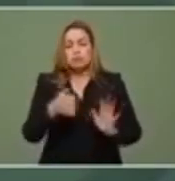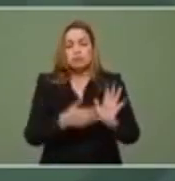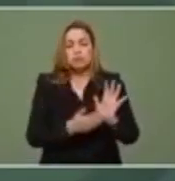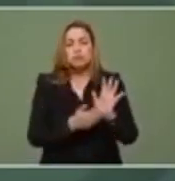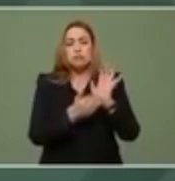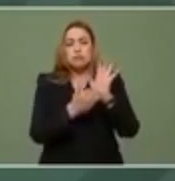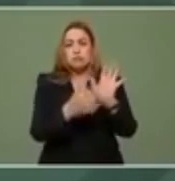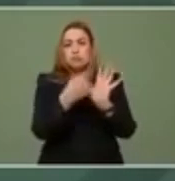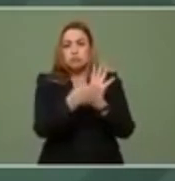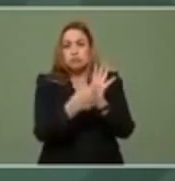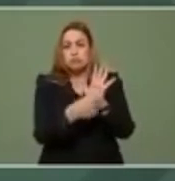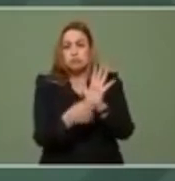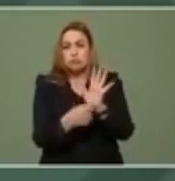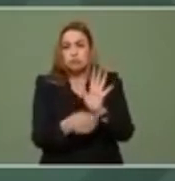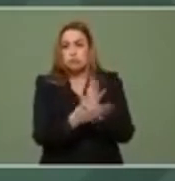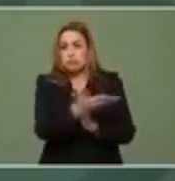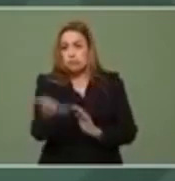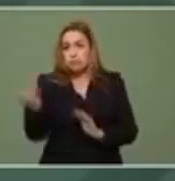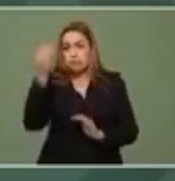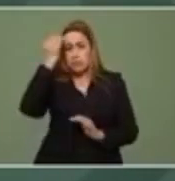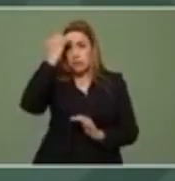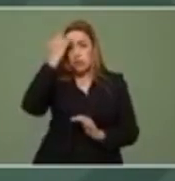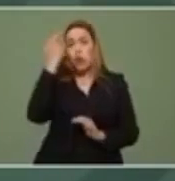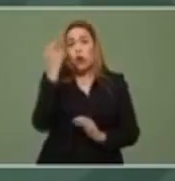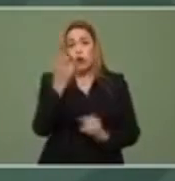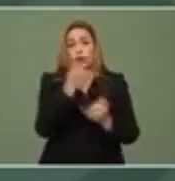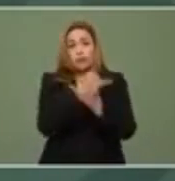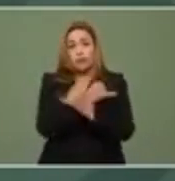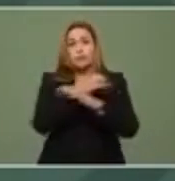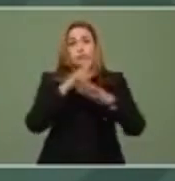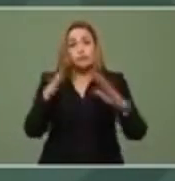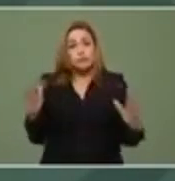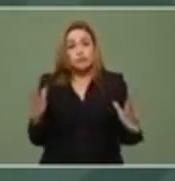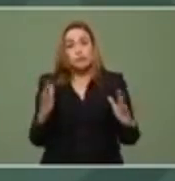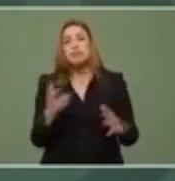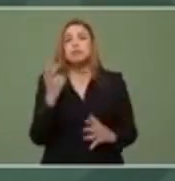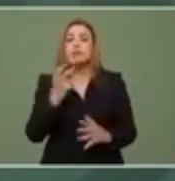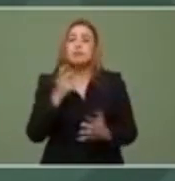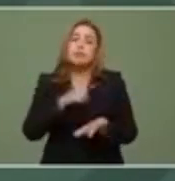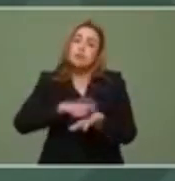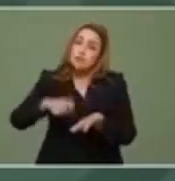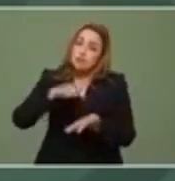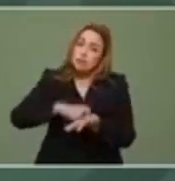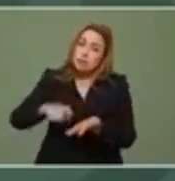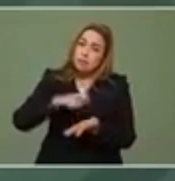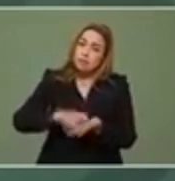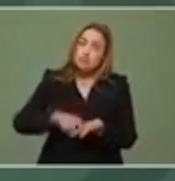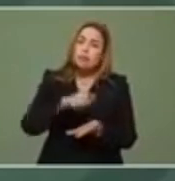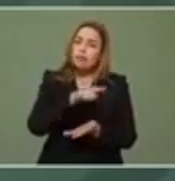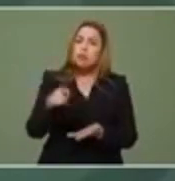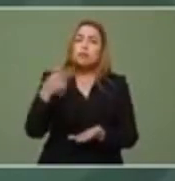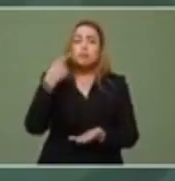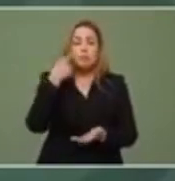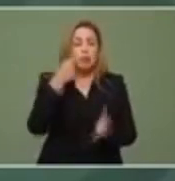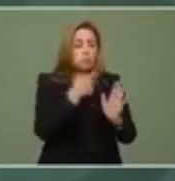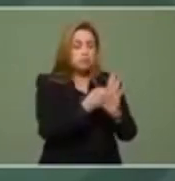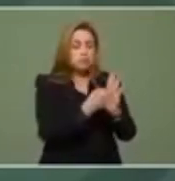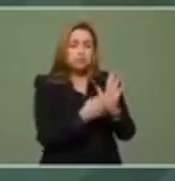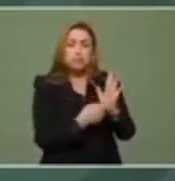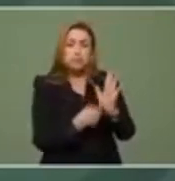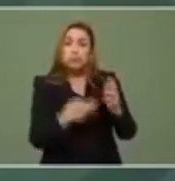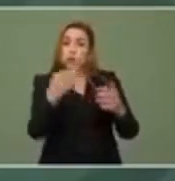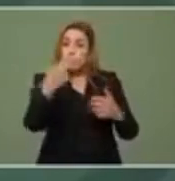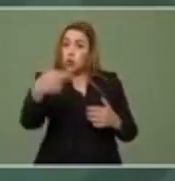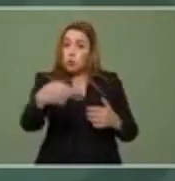los datos de estas compras y los nombres de las empresas. En